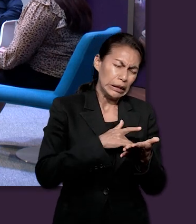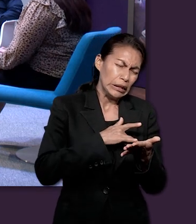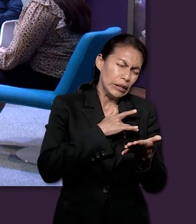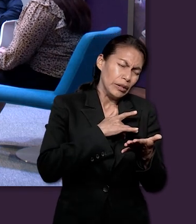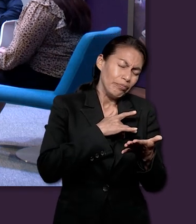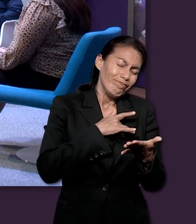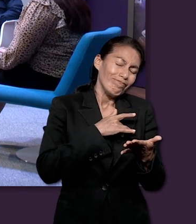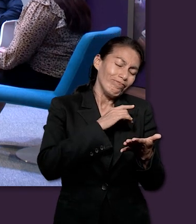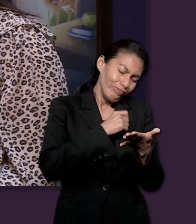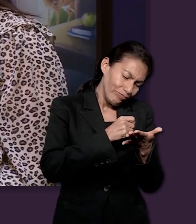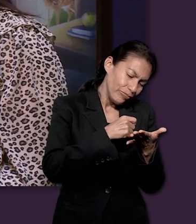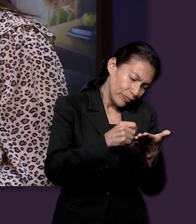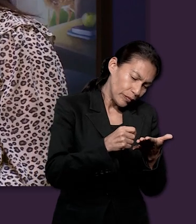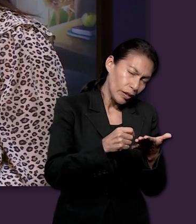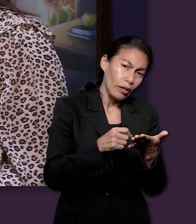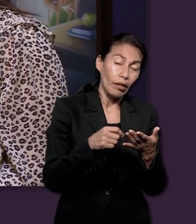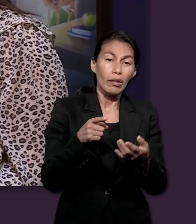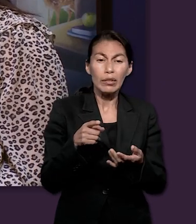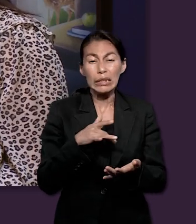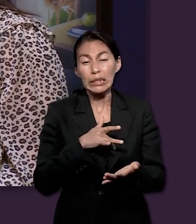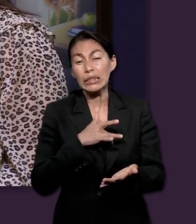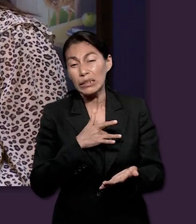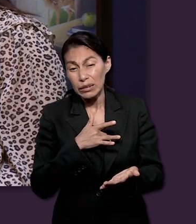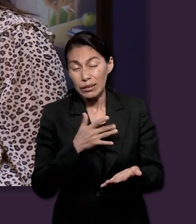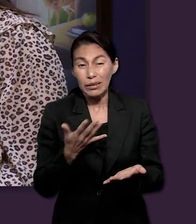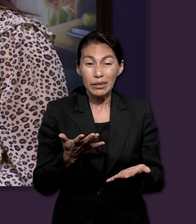no mal, sino